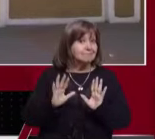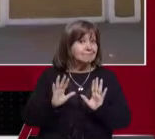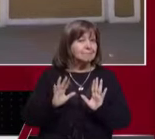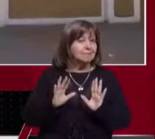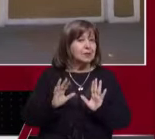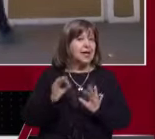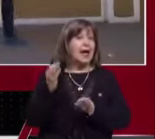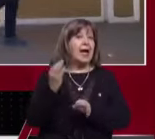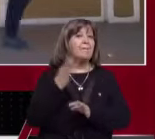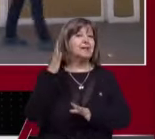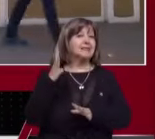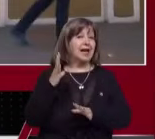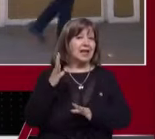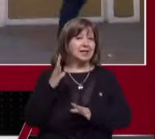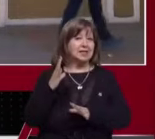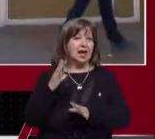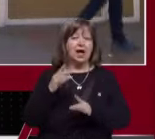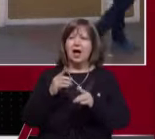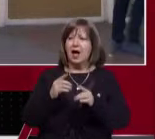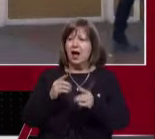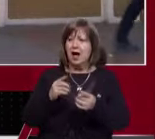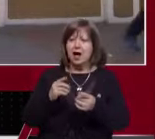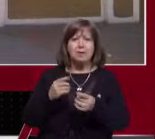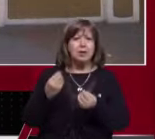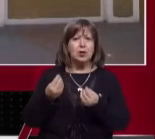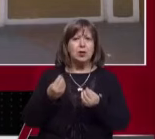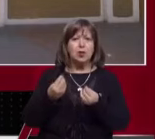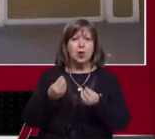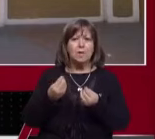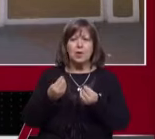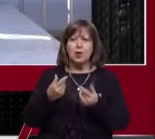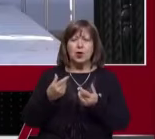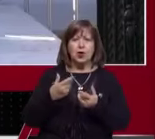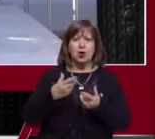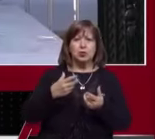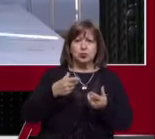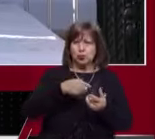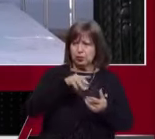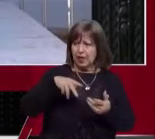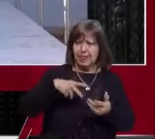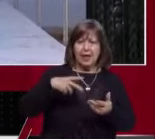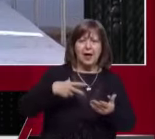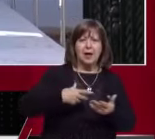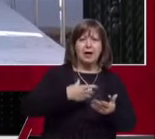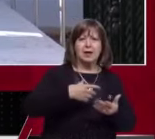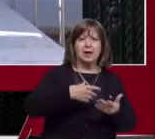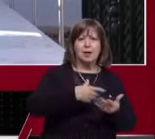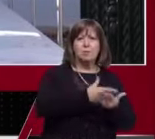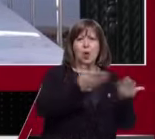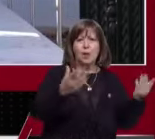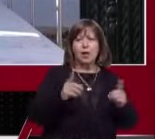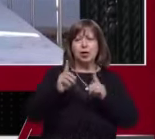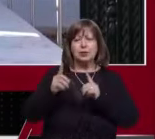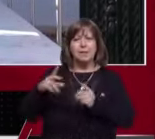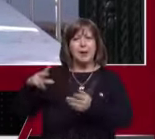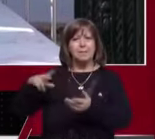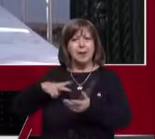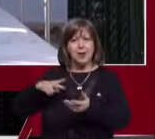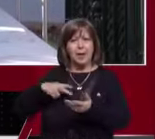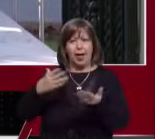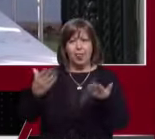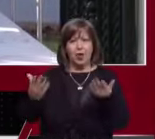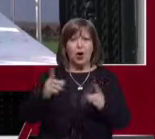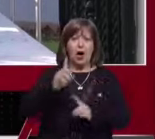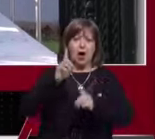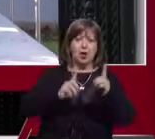formación. Ahora, son muy pocos, porque estamos hablando de que ustedes cubren todo el sector público y privado de Mendoza. Sí, cubrimos el sector público y privado, hay muchos que están en